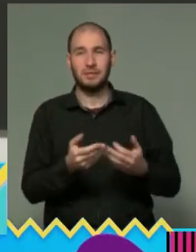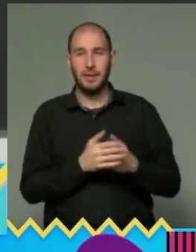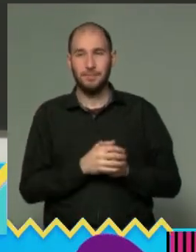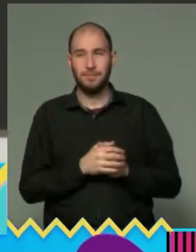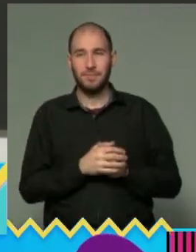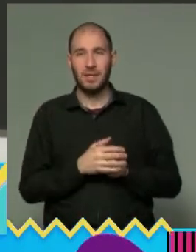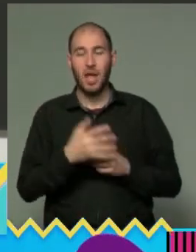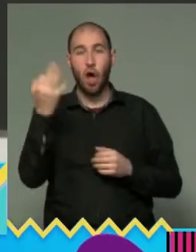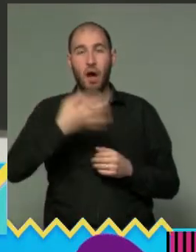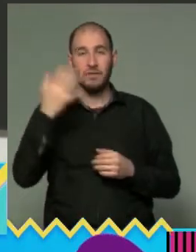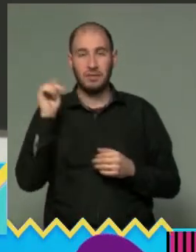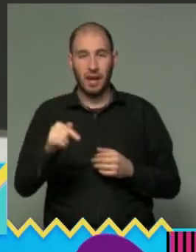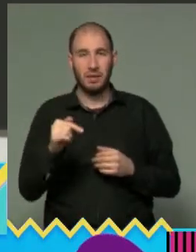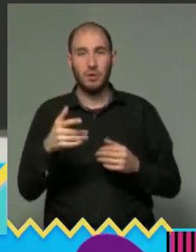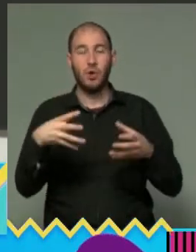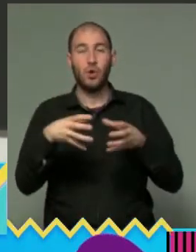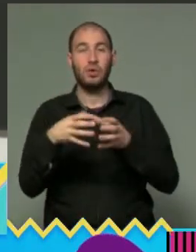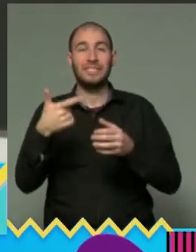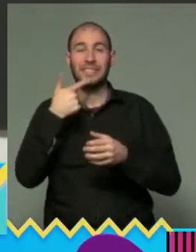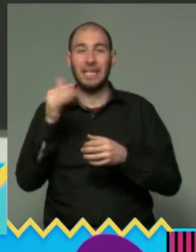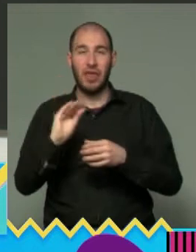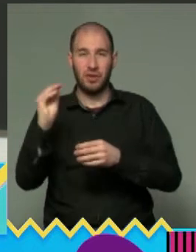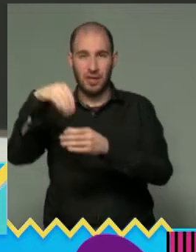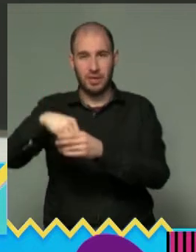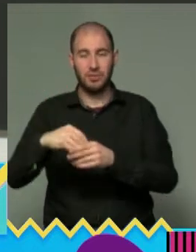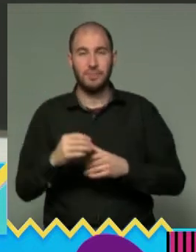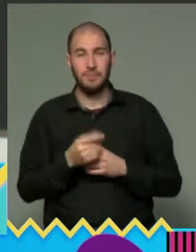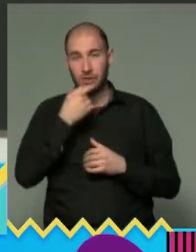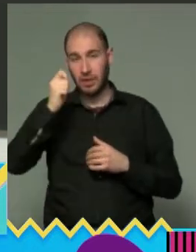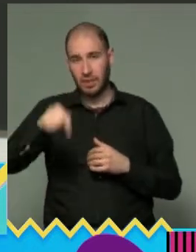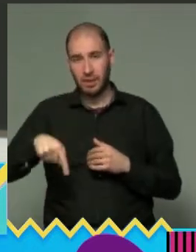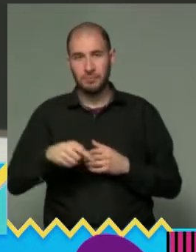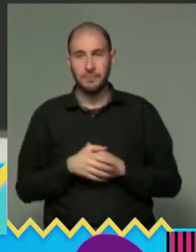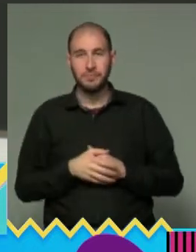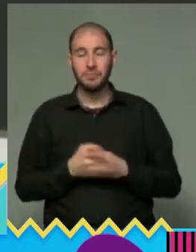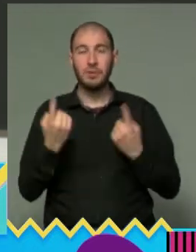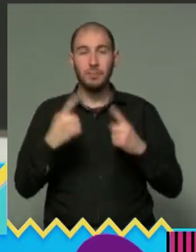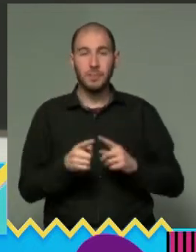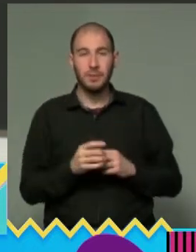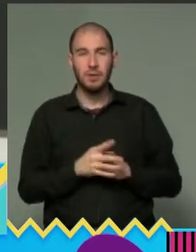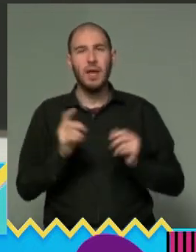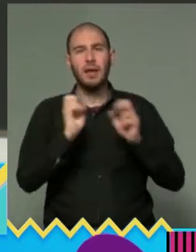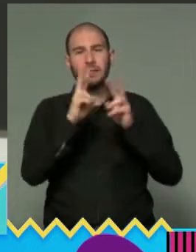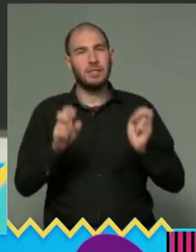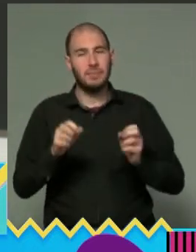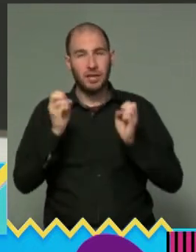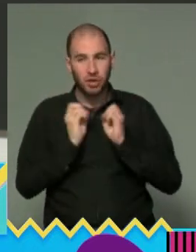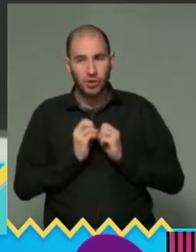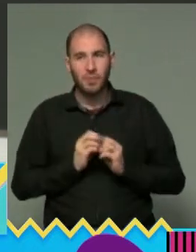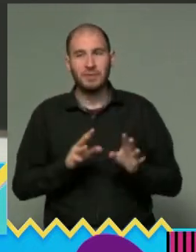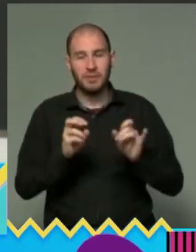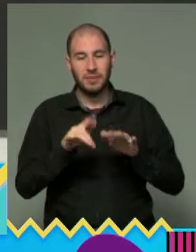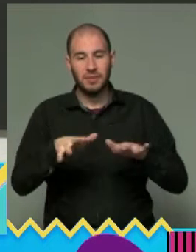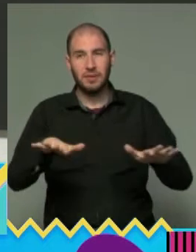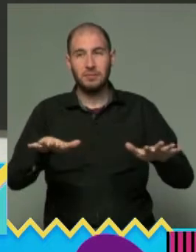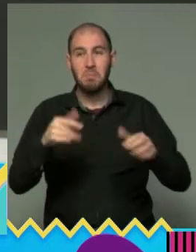el oficialismo, ¿sí? en la Cámara de Senadores de la provincia. Pero obviamente que el tema se empezó a abrir